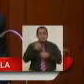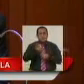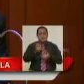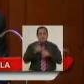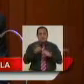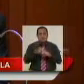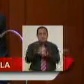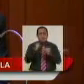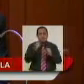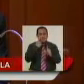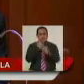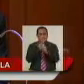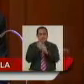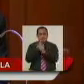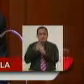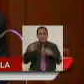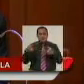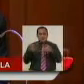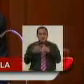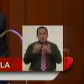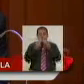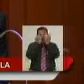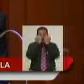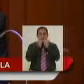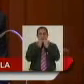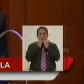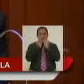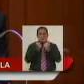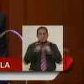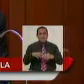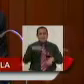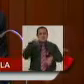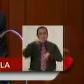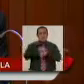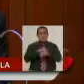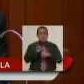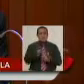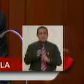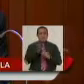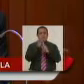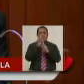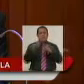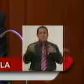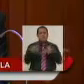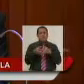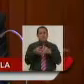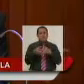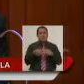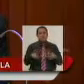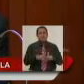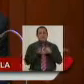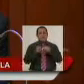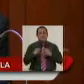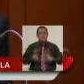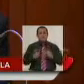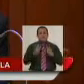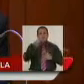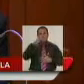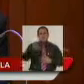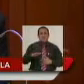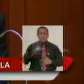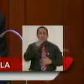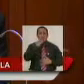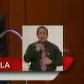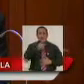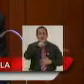por sorpresa contra los grupos terroristas. Capturamos principales mandos y hemos recuperado niños, niñas y